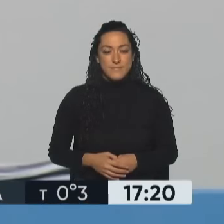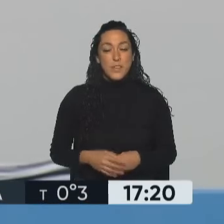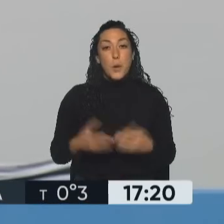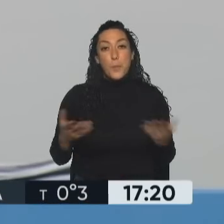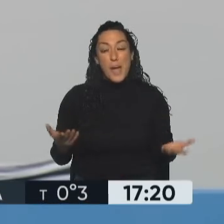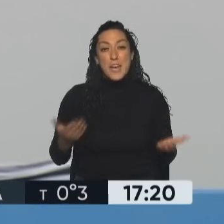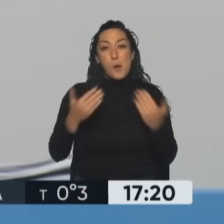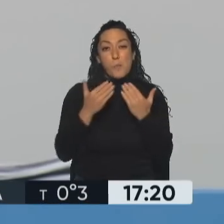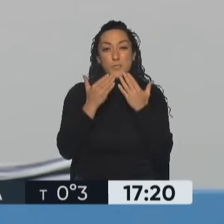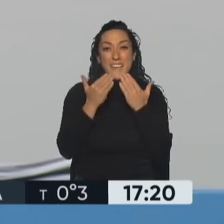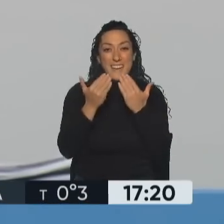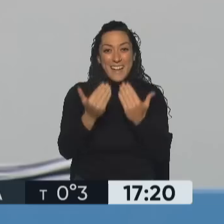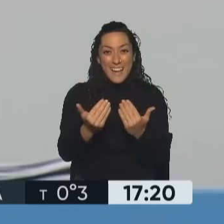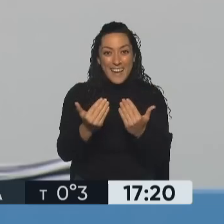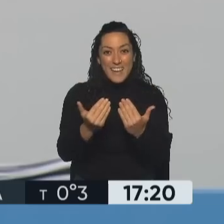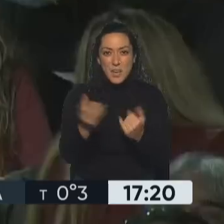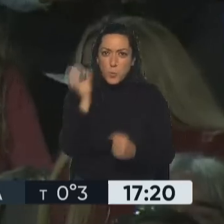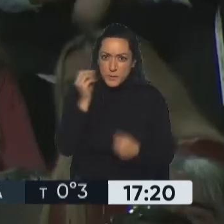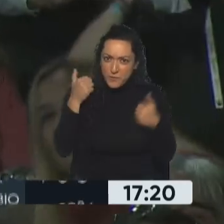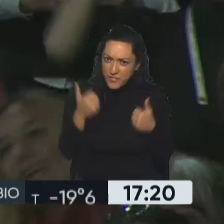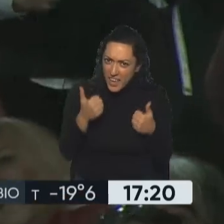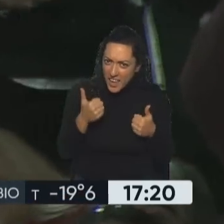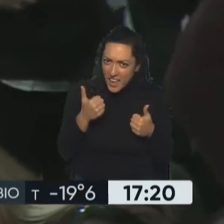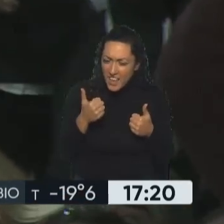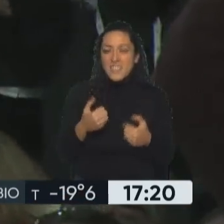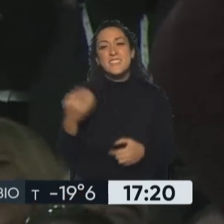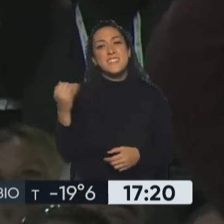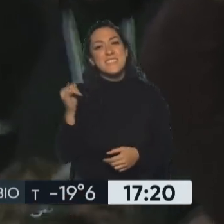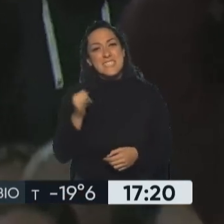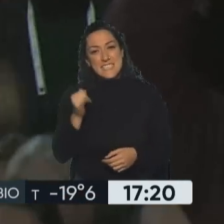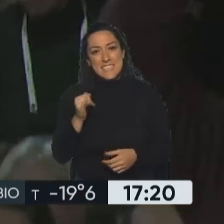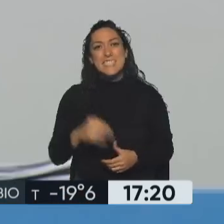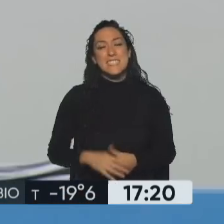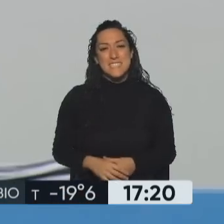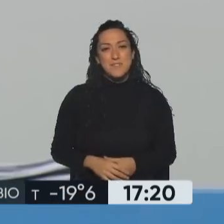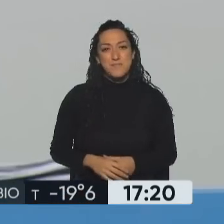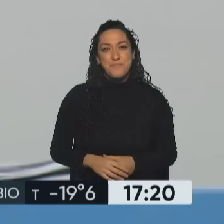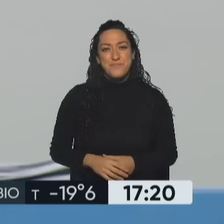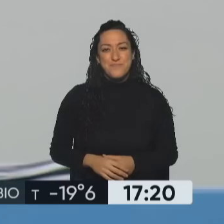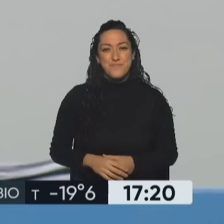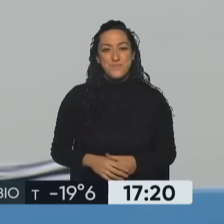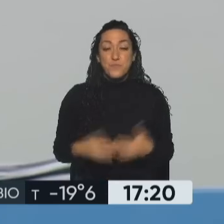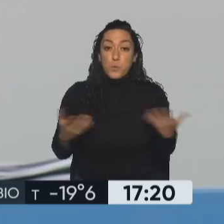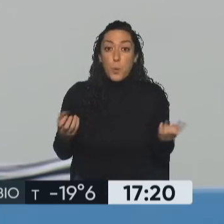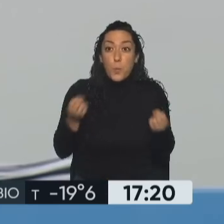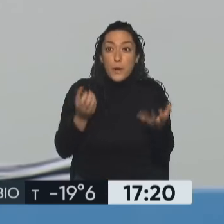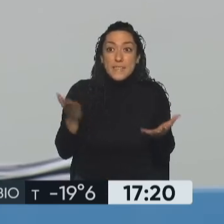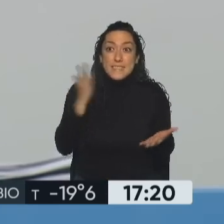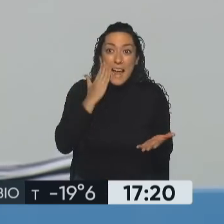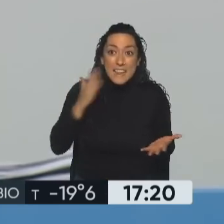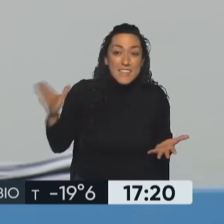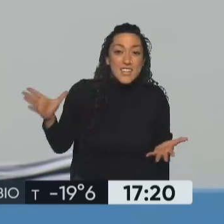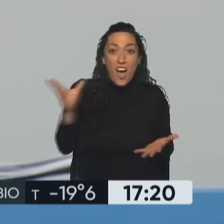Bueno, muchas gracias. ¿Se escucha bien? Bien. Bueno, muy buenas tardes a todos y